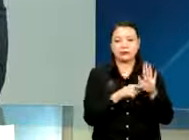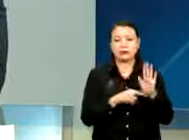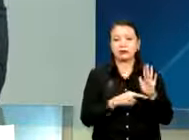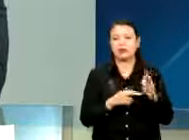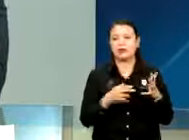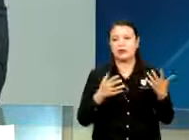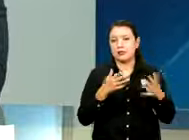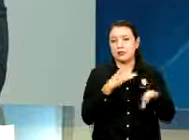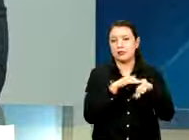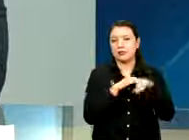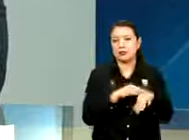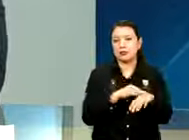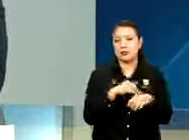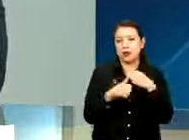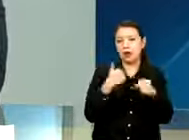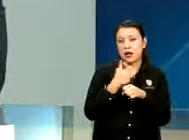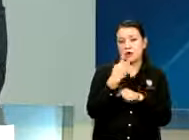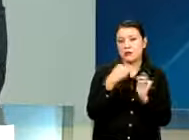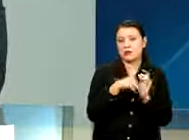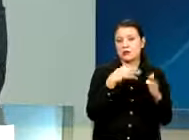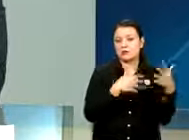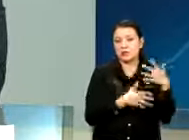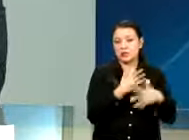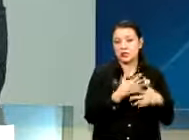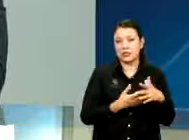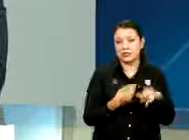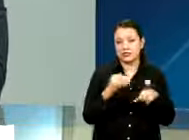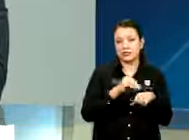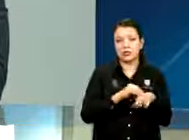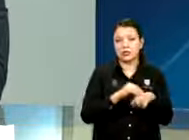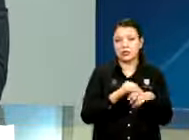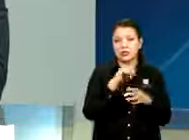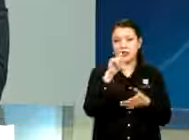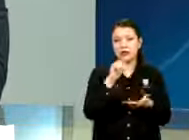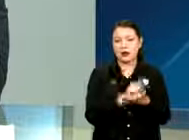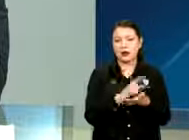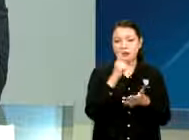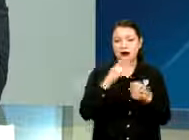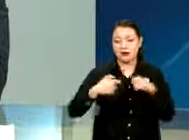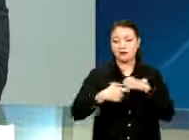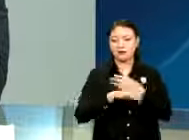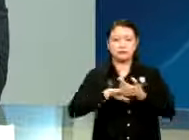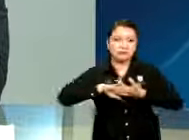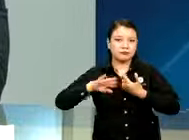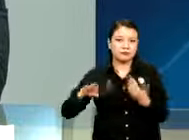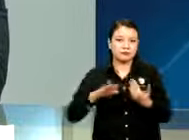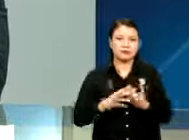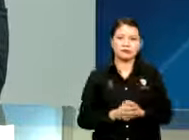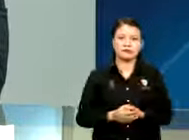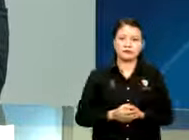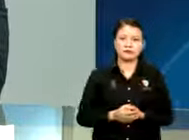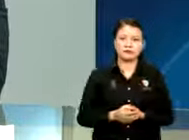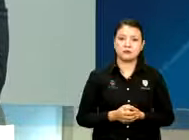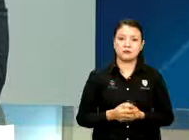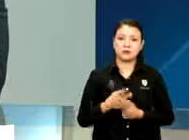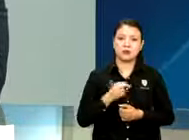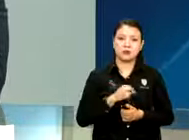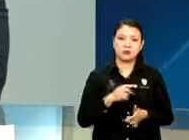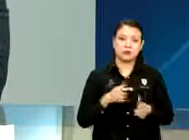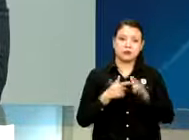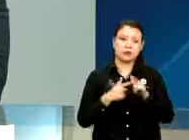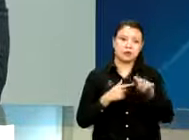produjeron el cambio del sistema nacional anticorrupción y que derivaron en la creación del sistema estatal anticorrupción pues estamos en esta dinámica